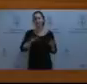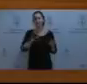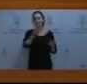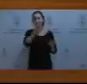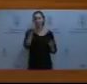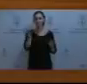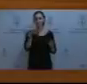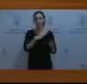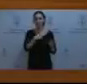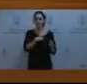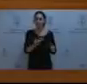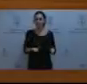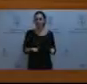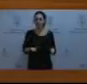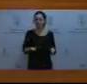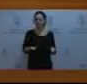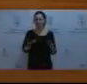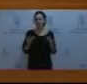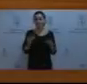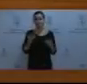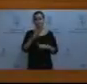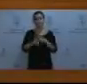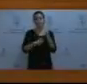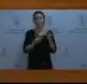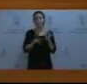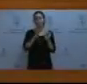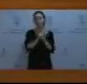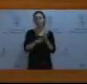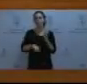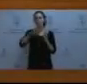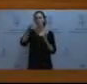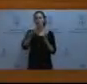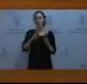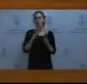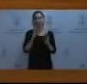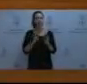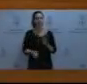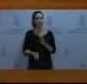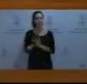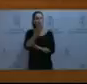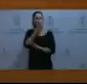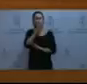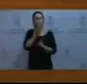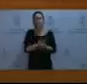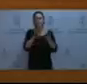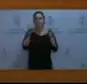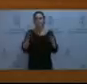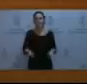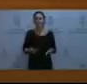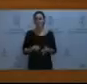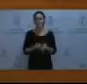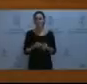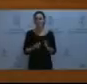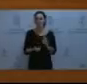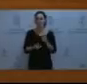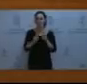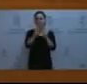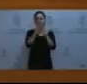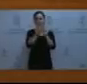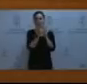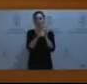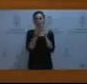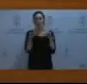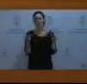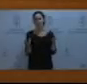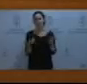Fíjense si es un despropósito que la única modificación de esta ley se produce precisamente para aumentar, en este artículo mismo, 63, la única